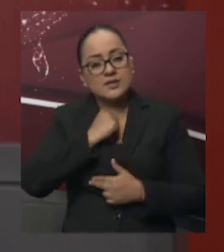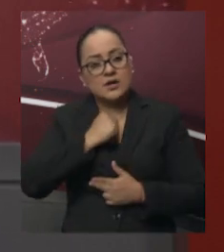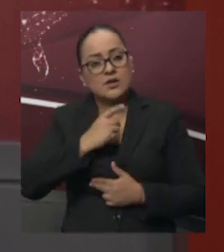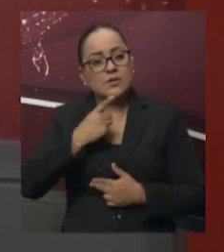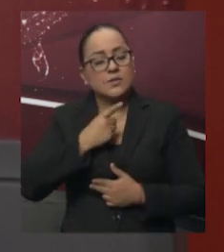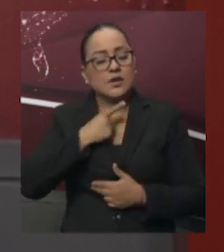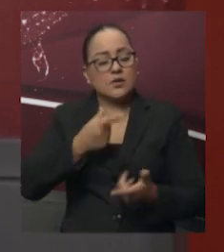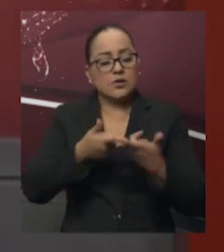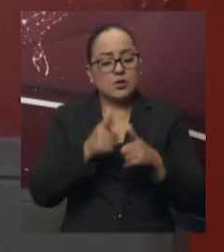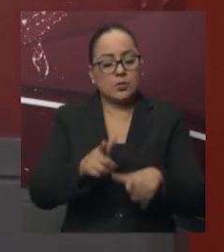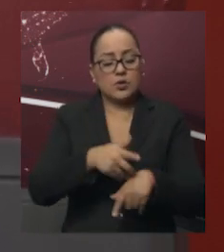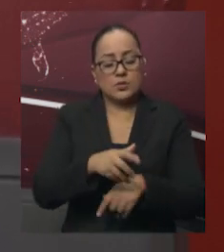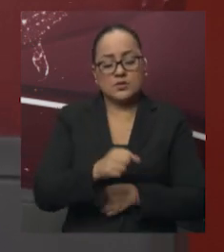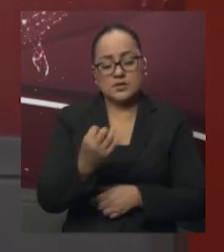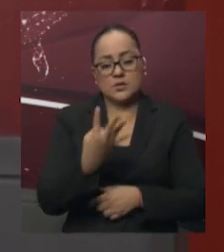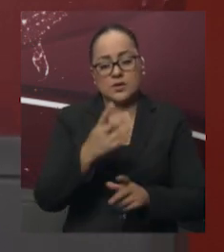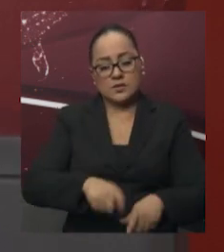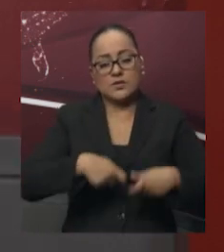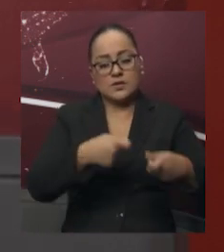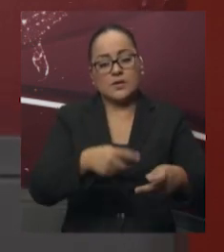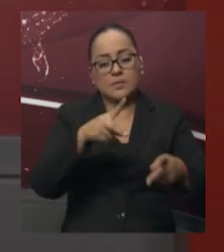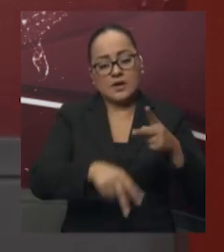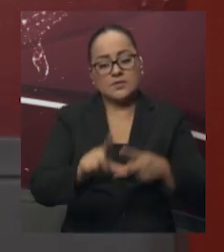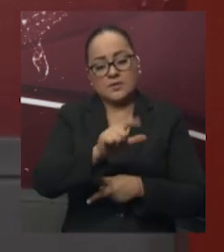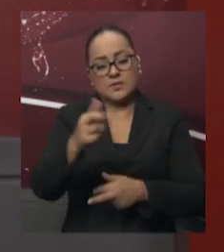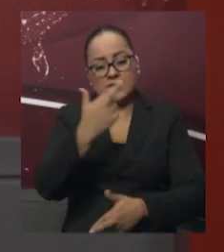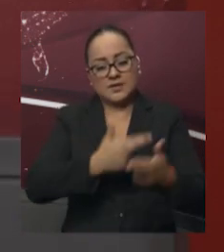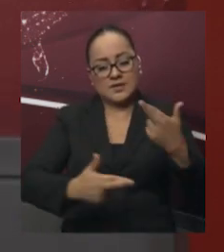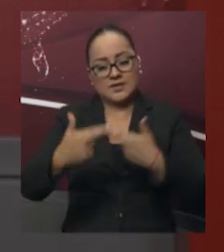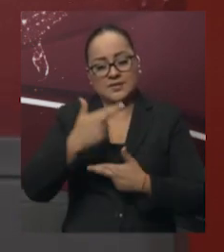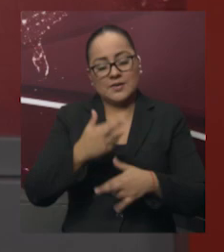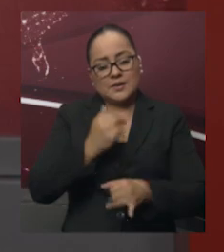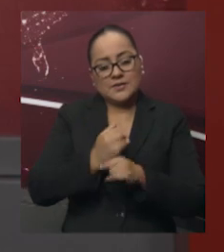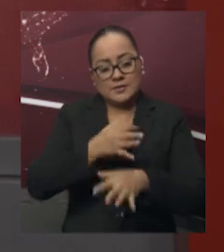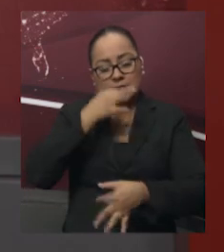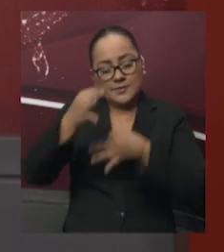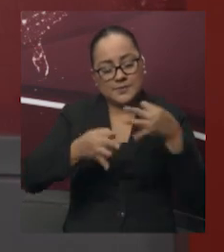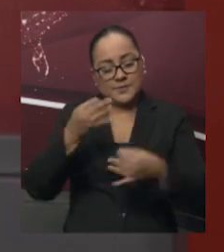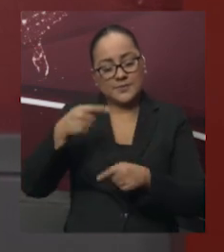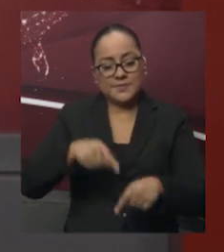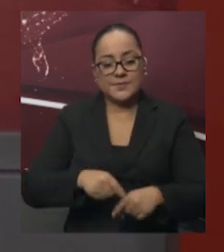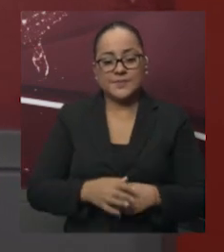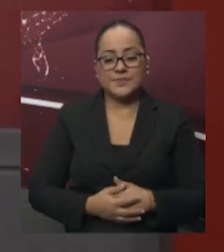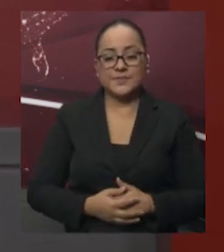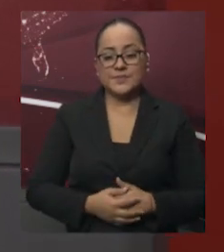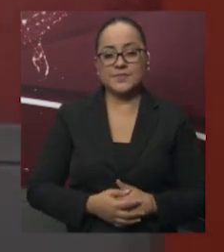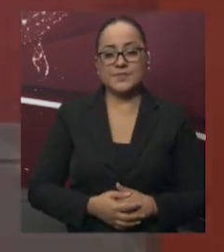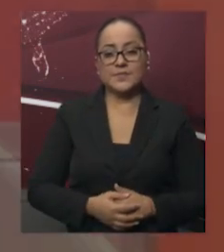actual 64ª legislatura. Hacemos una pausa, será breve. Regresamos con más noticias del Congreso.